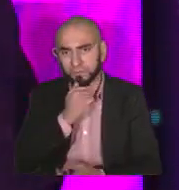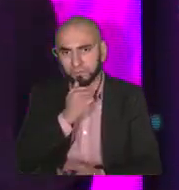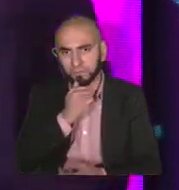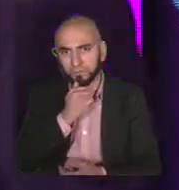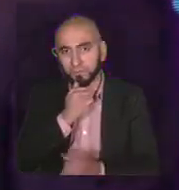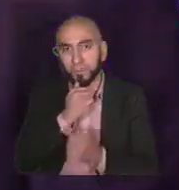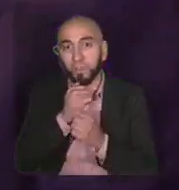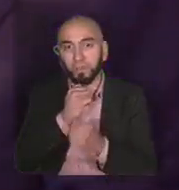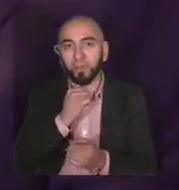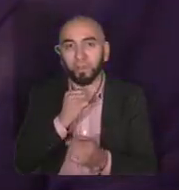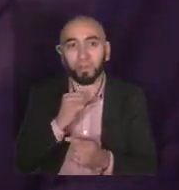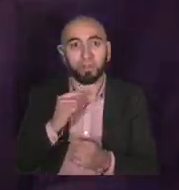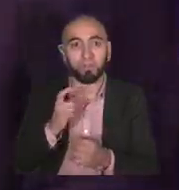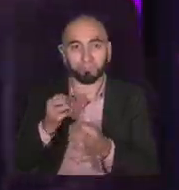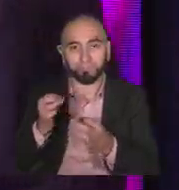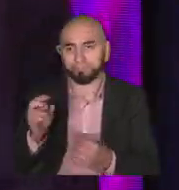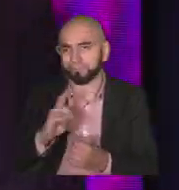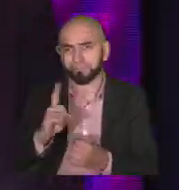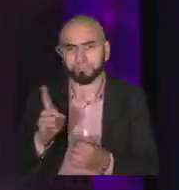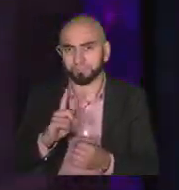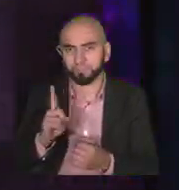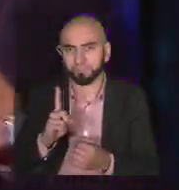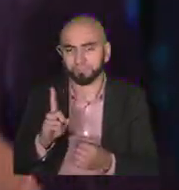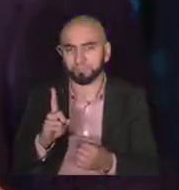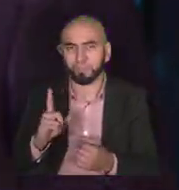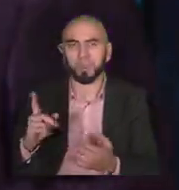justo aprendió con los años que